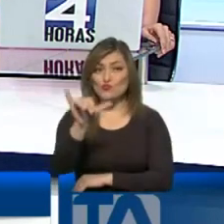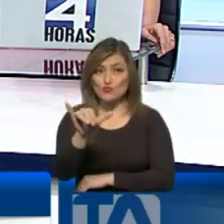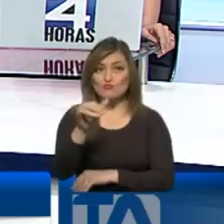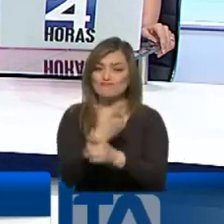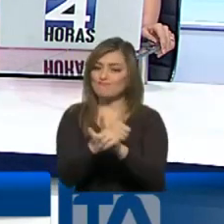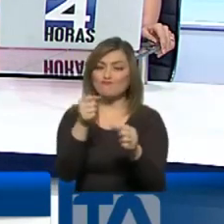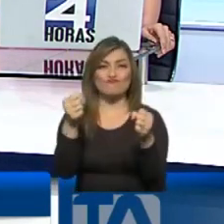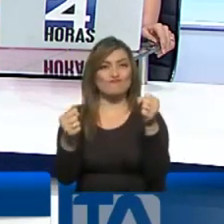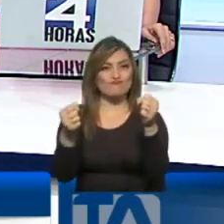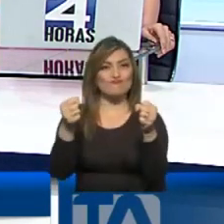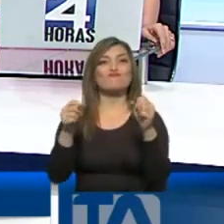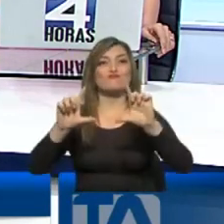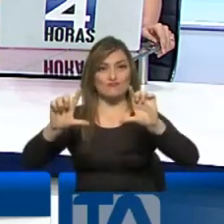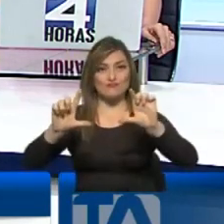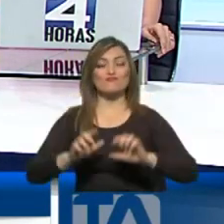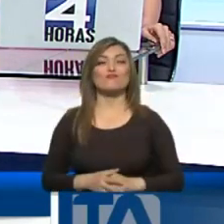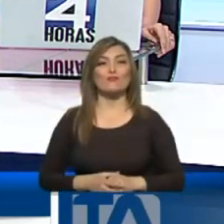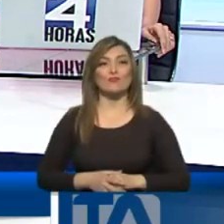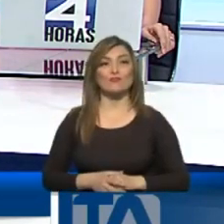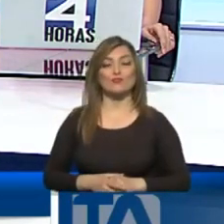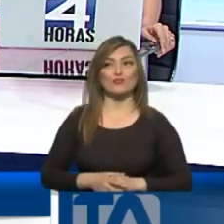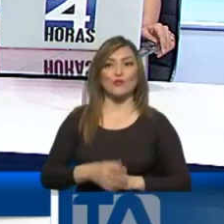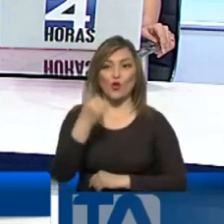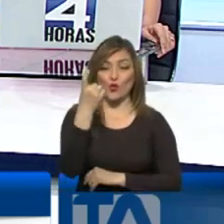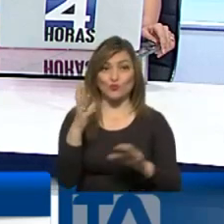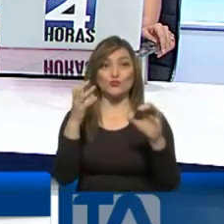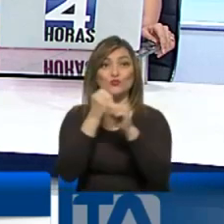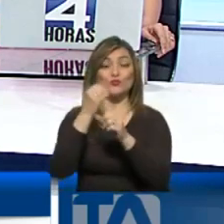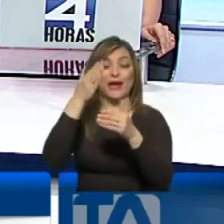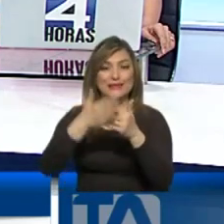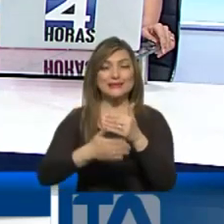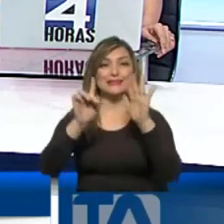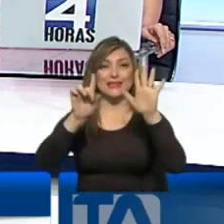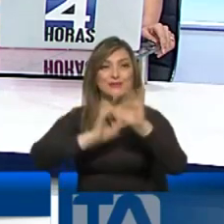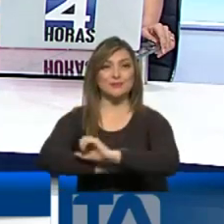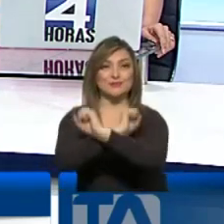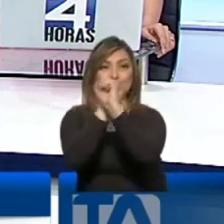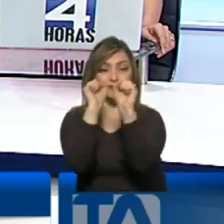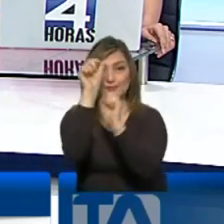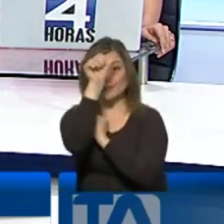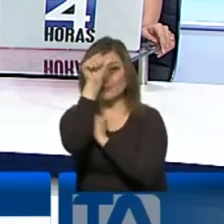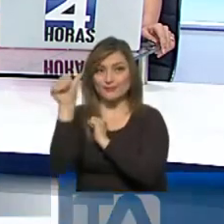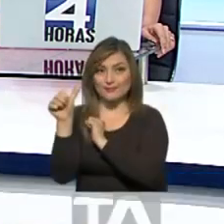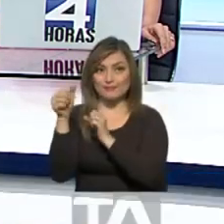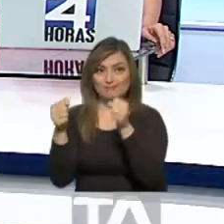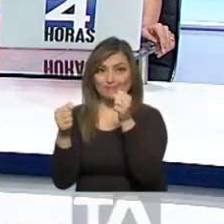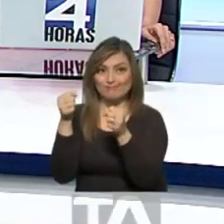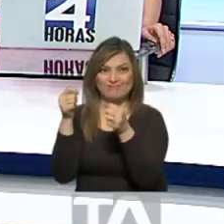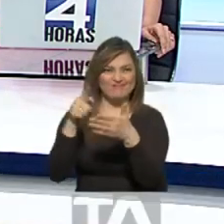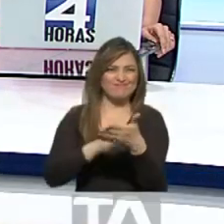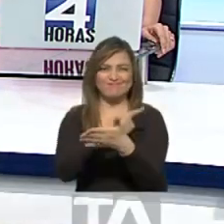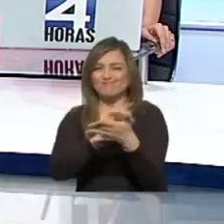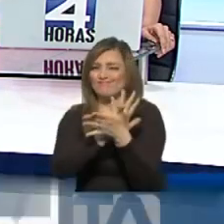hay libre circulación. Pero a partir de las 23 horas hasta las 6 de la mañana del domingo, ningún vehículo